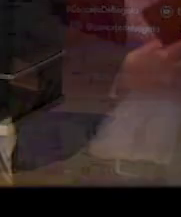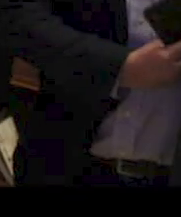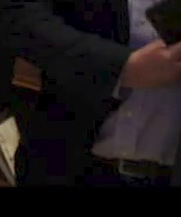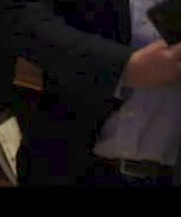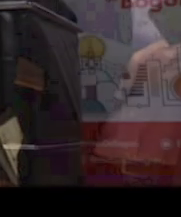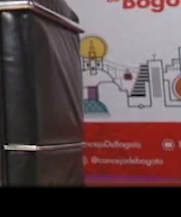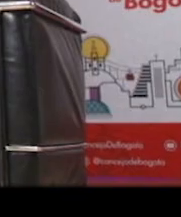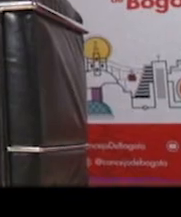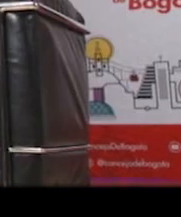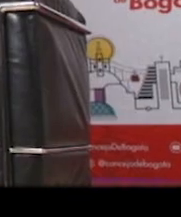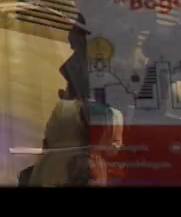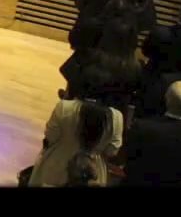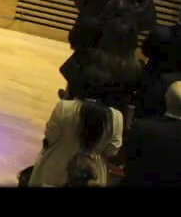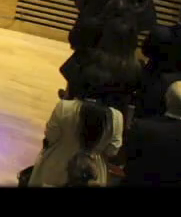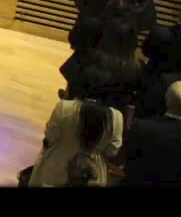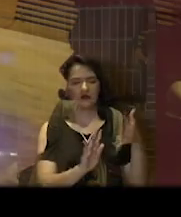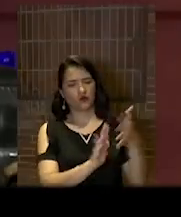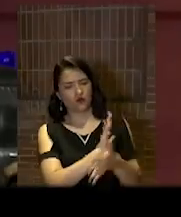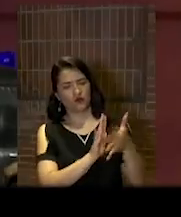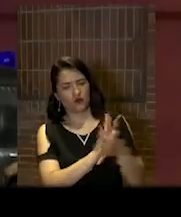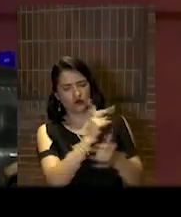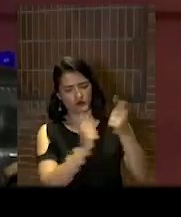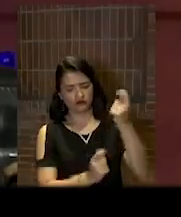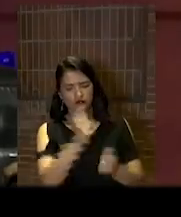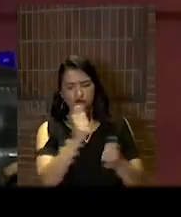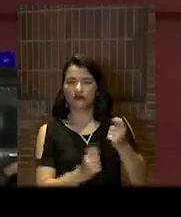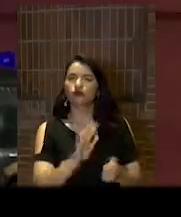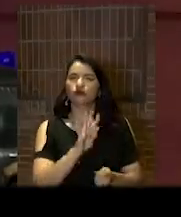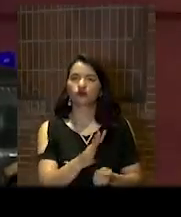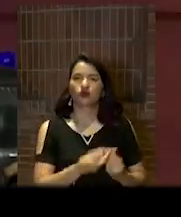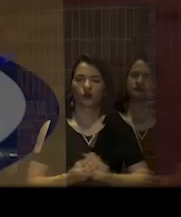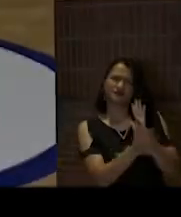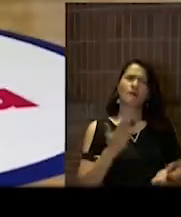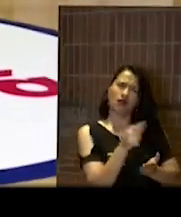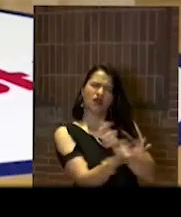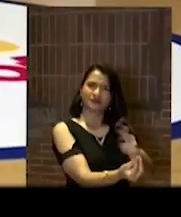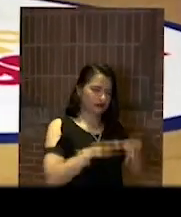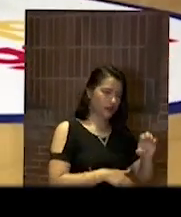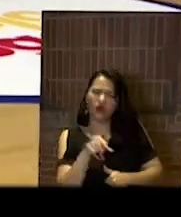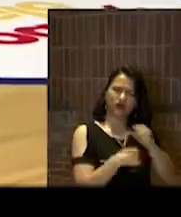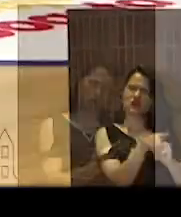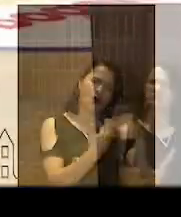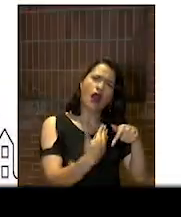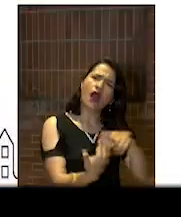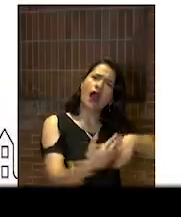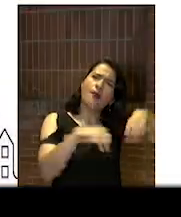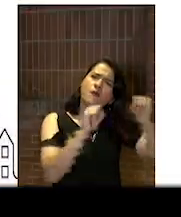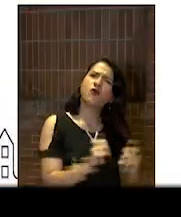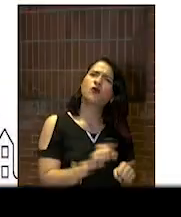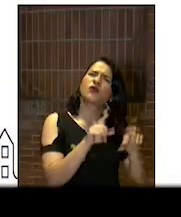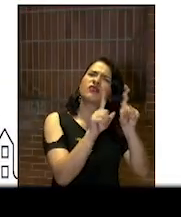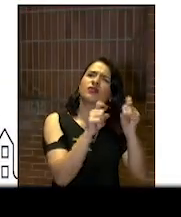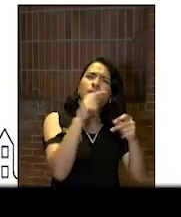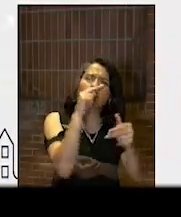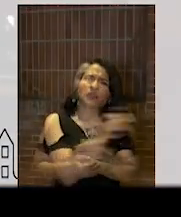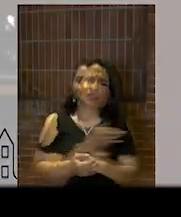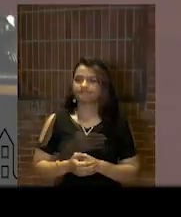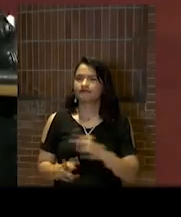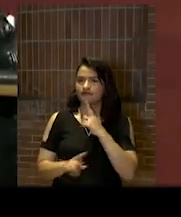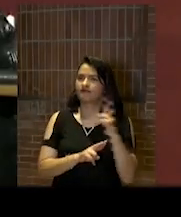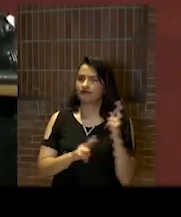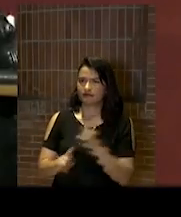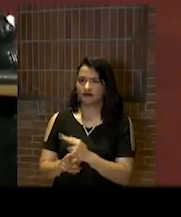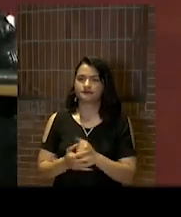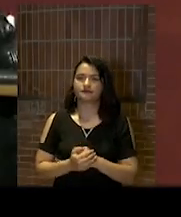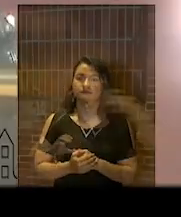Estamos en la rendición de cuentas del Consejo de Bogotá y damos la bienvenida a todos nuestros televidentes. Han